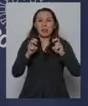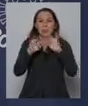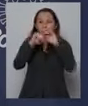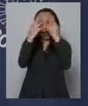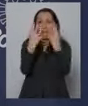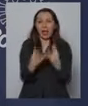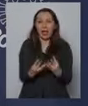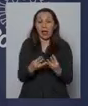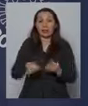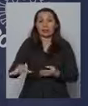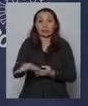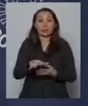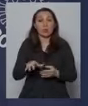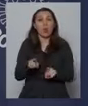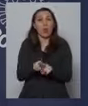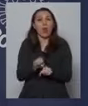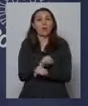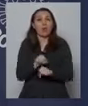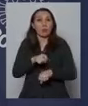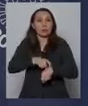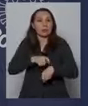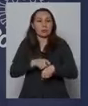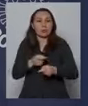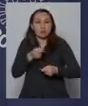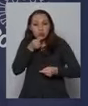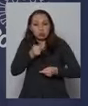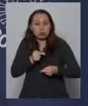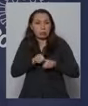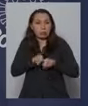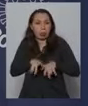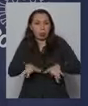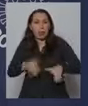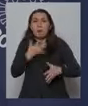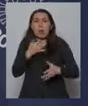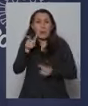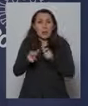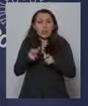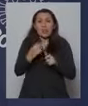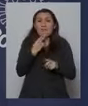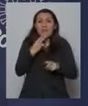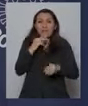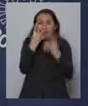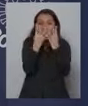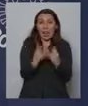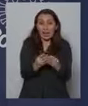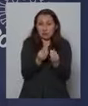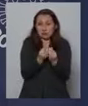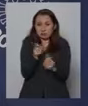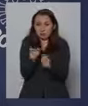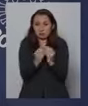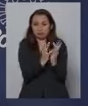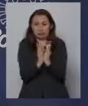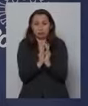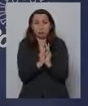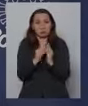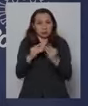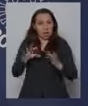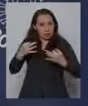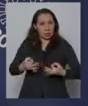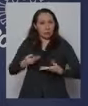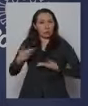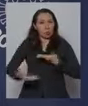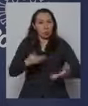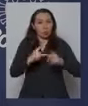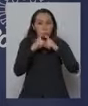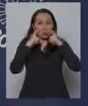que la situación es una bomba de tiempo, sobre todo por el hacinamiento. Se ha asegurado que se han repartido insumos, pero la